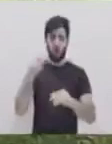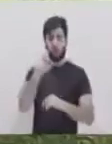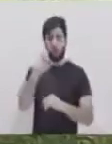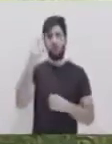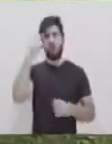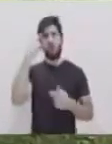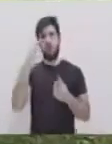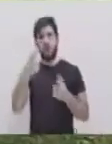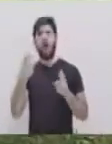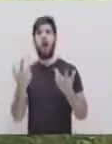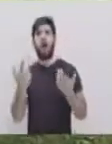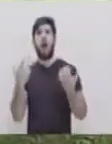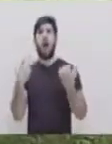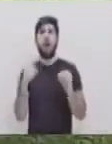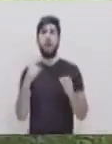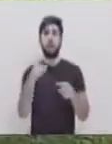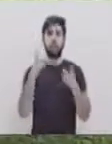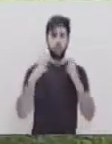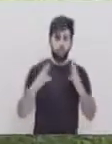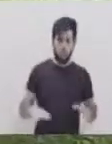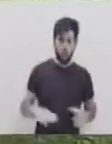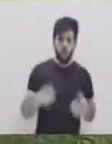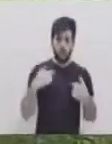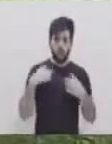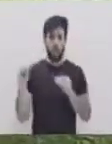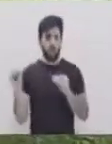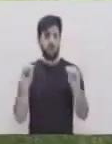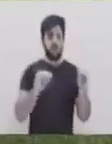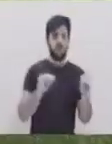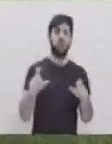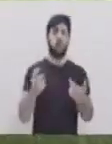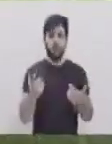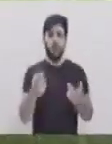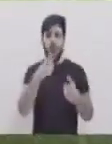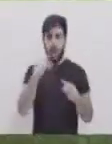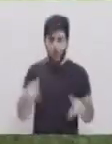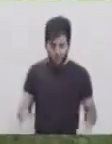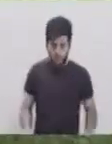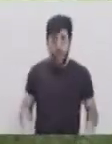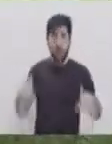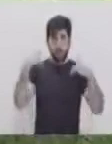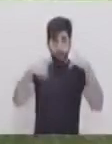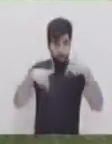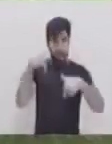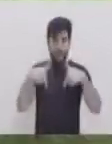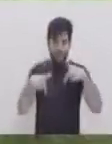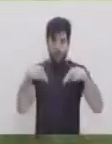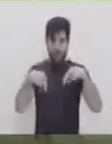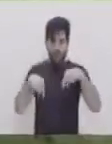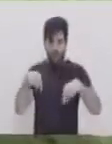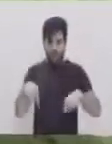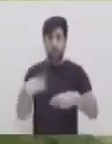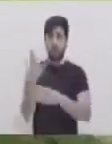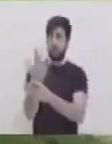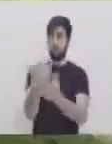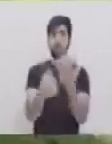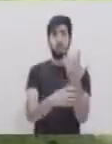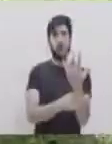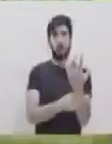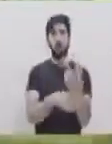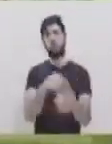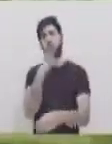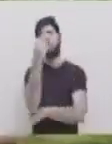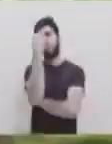de tu cuerpo se puede usar para hacer adentro y afuera. ¿Las piernas? No, ¿verdad? ¿Las